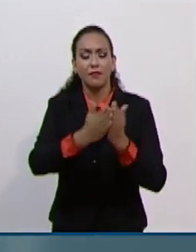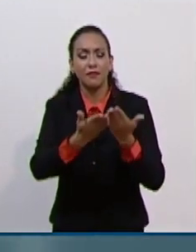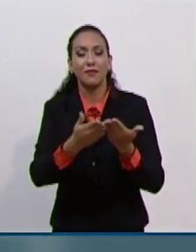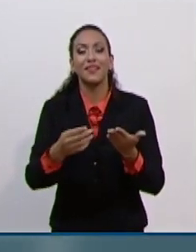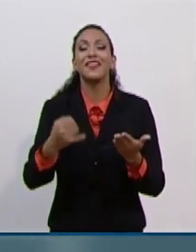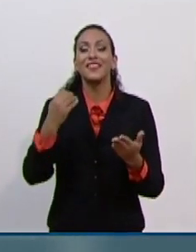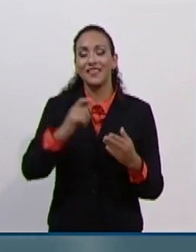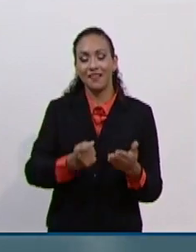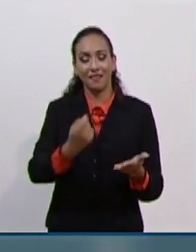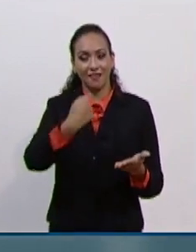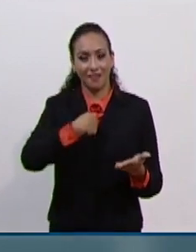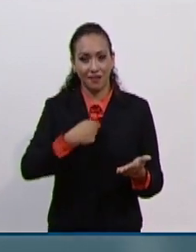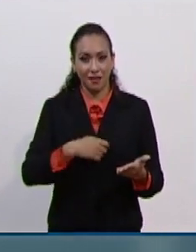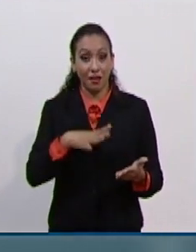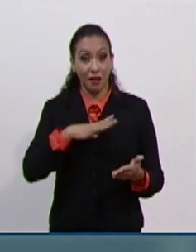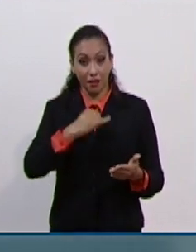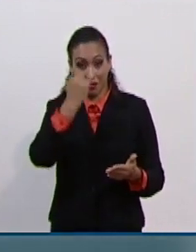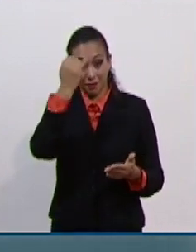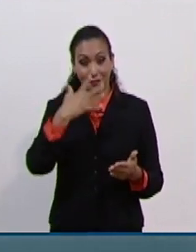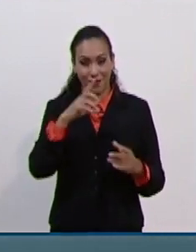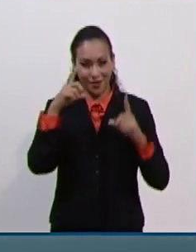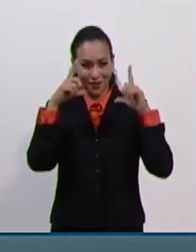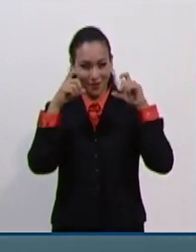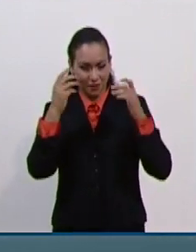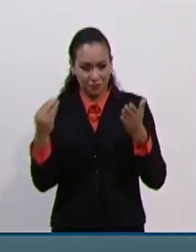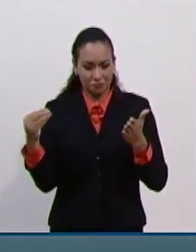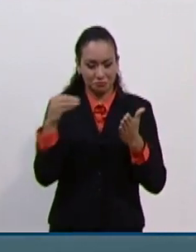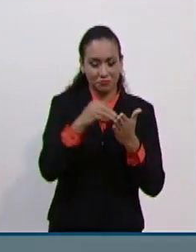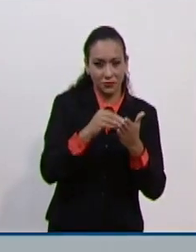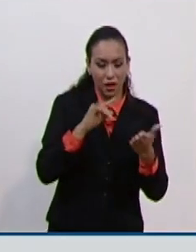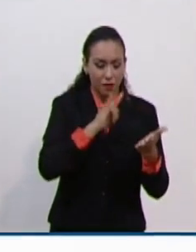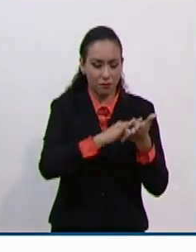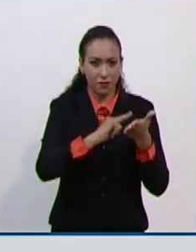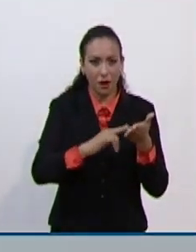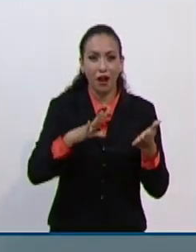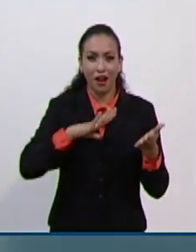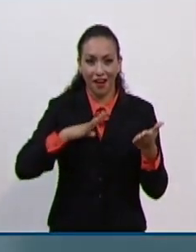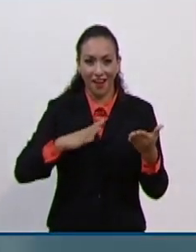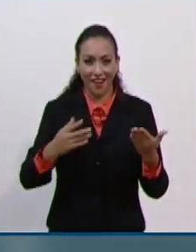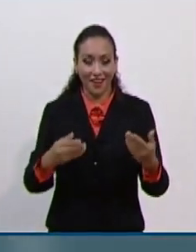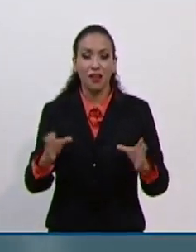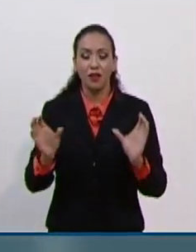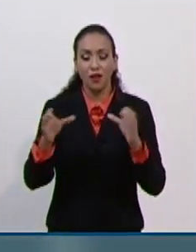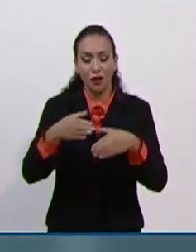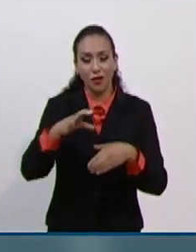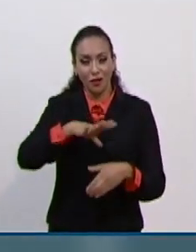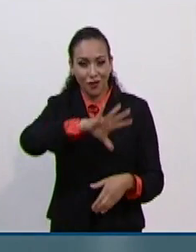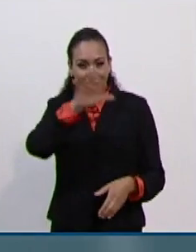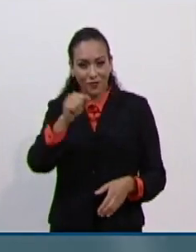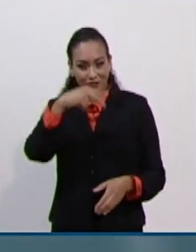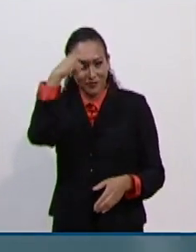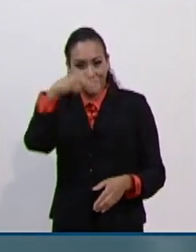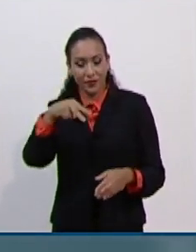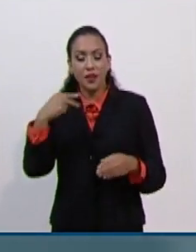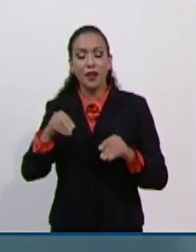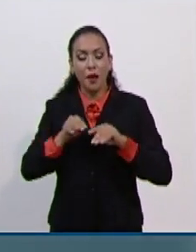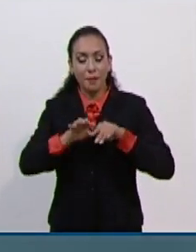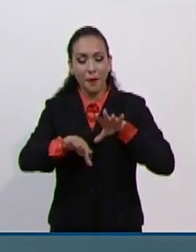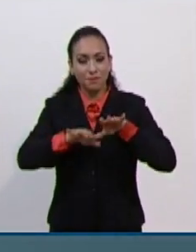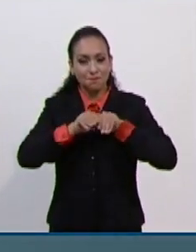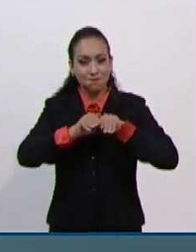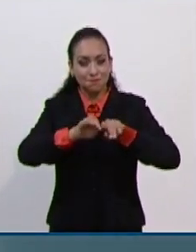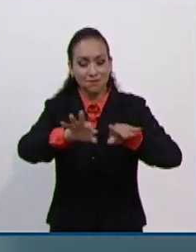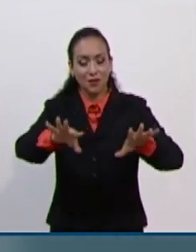identidad. Con retratos desde lo cotidiano, muestra a la comunidad afromexicana cuya presencia se extiende al territorio que habita, a